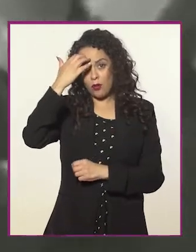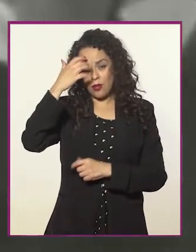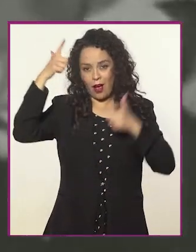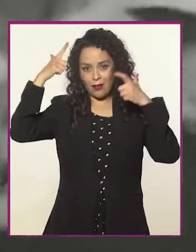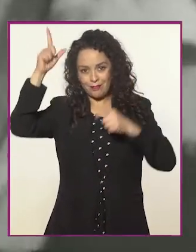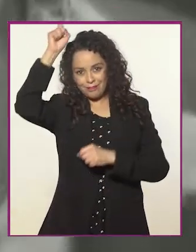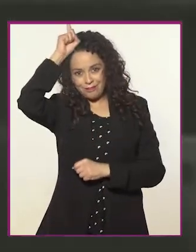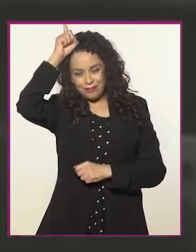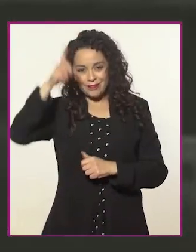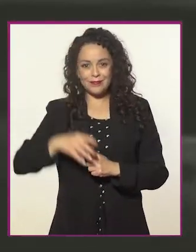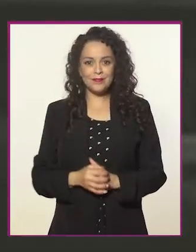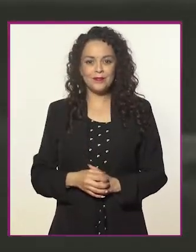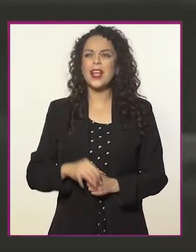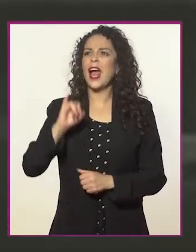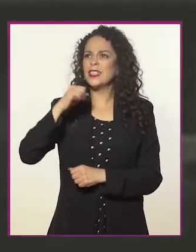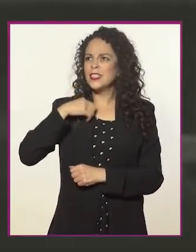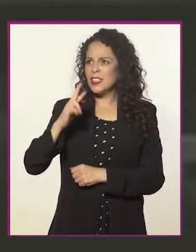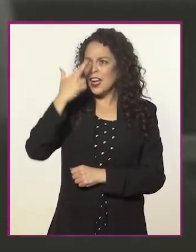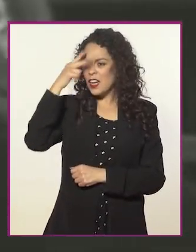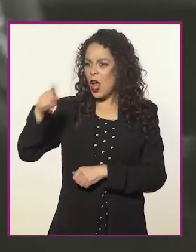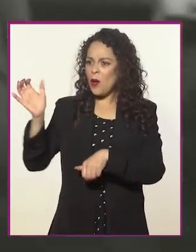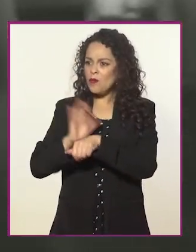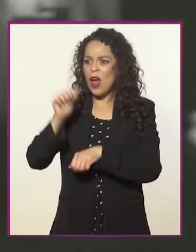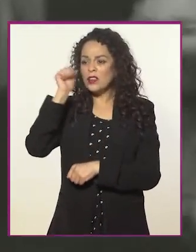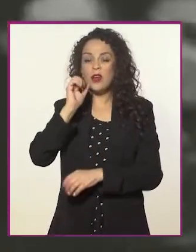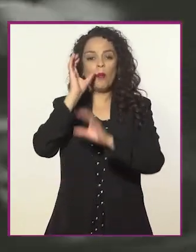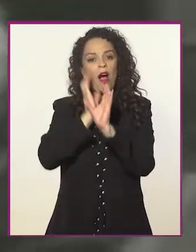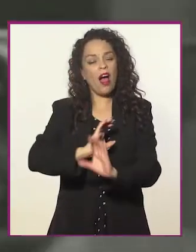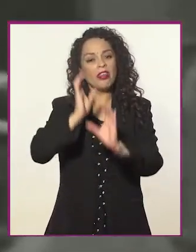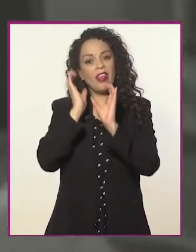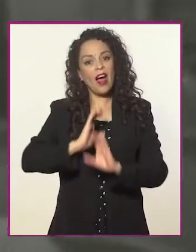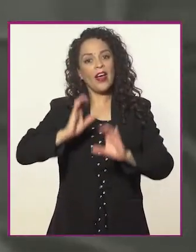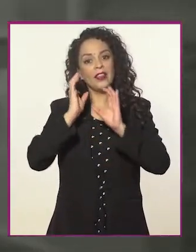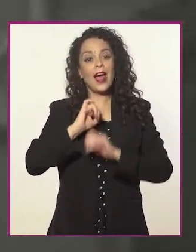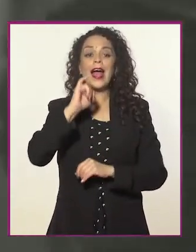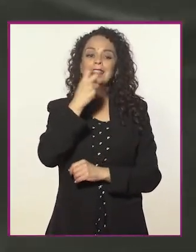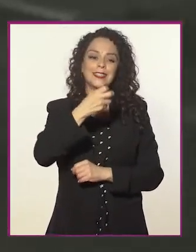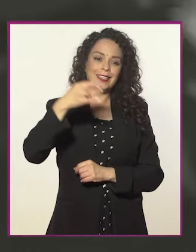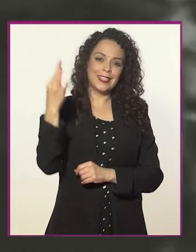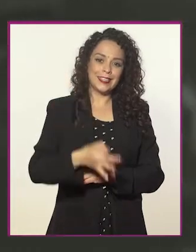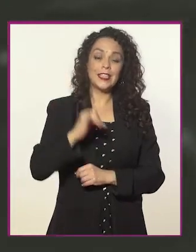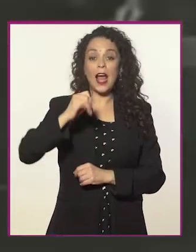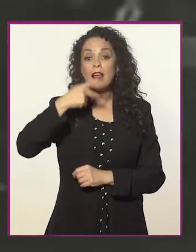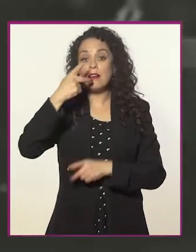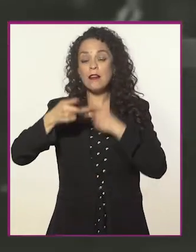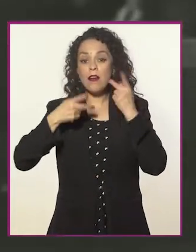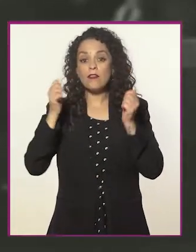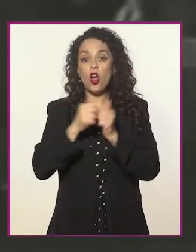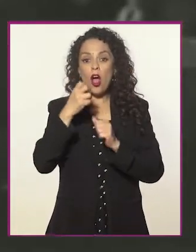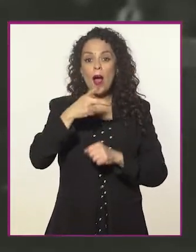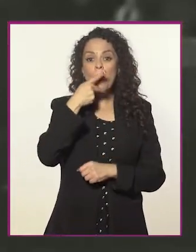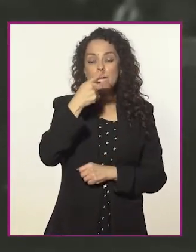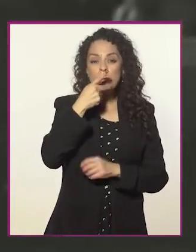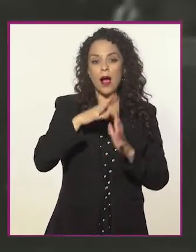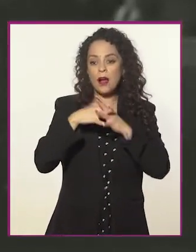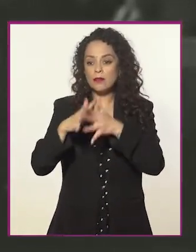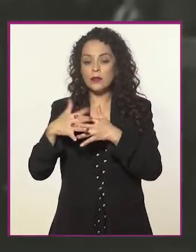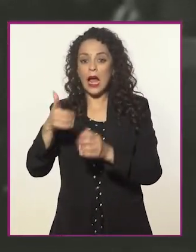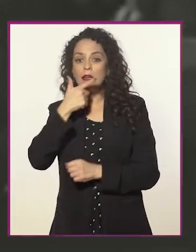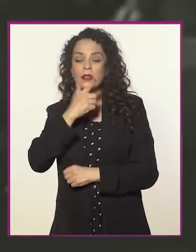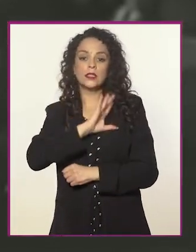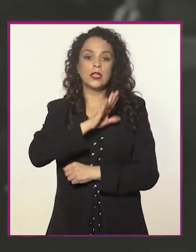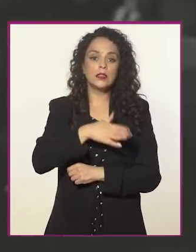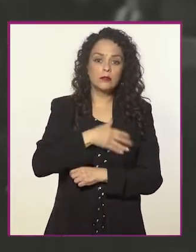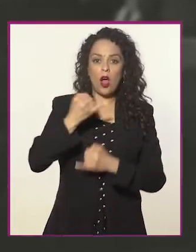ya me acordé. En todas sus pelis termina cantando. ¡Exacto! Y también hablaba con esa mezcla entre inglés y